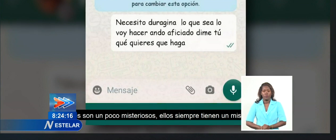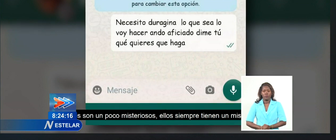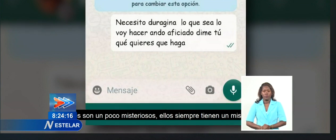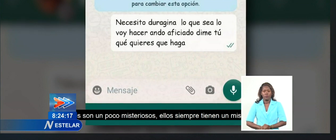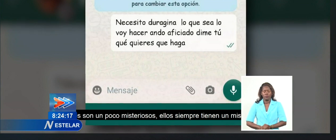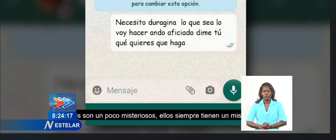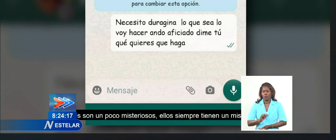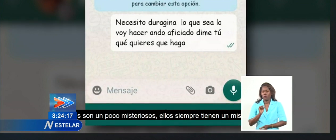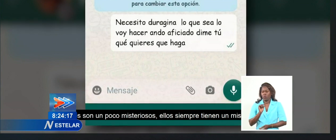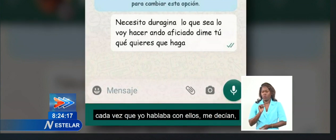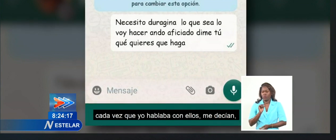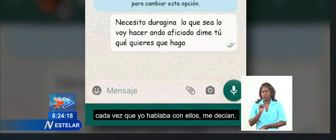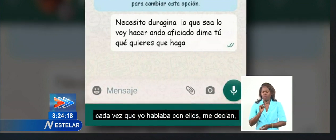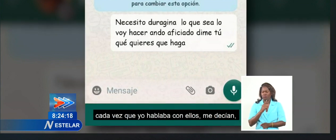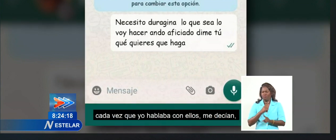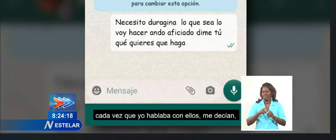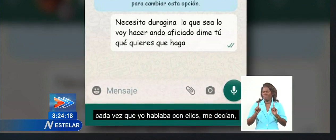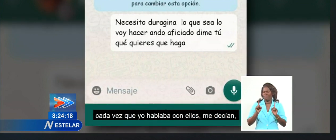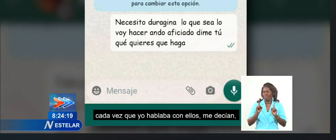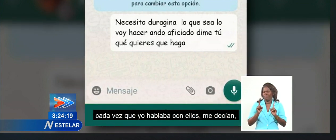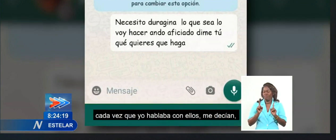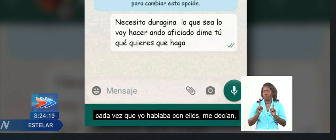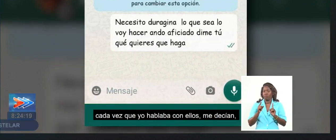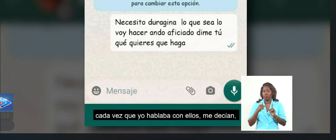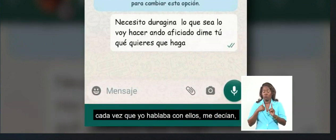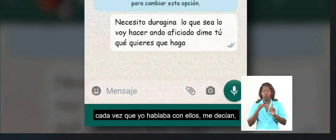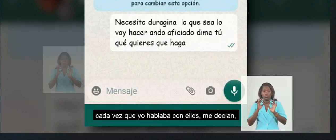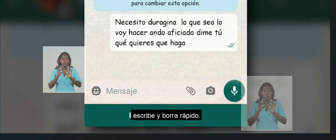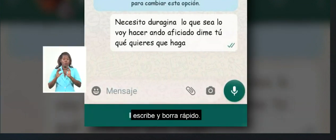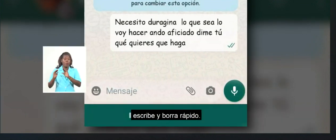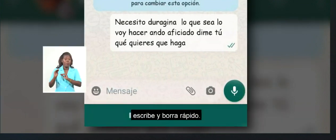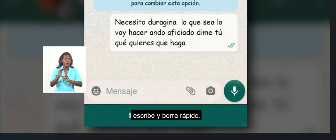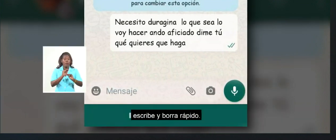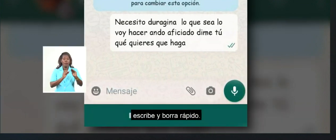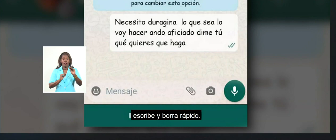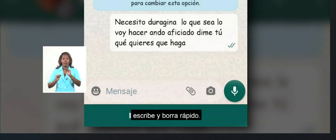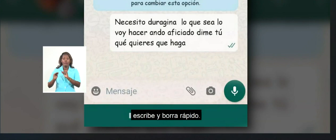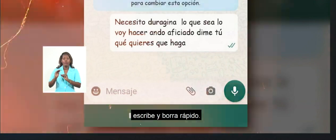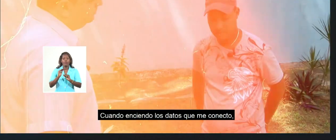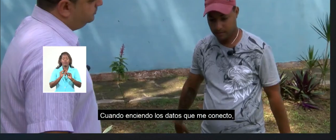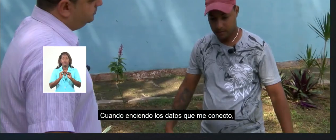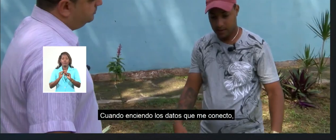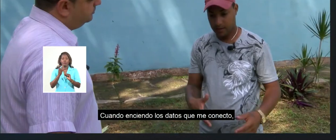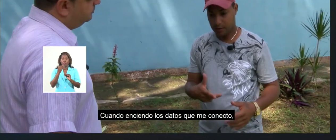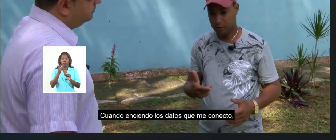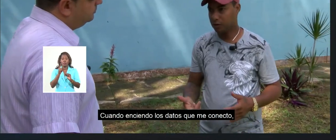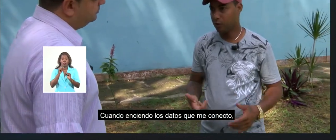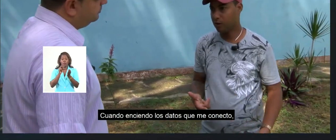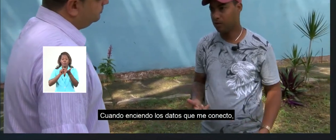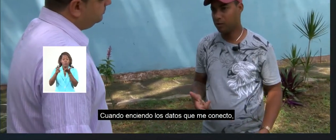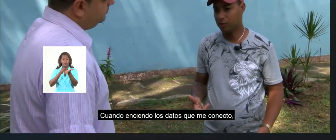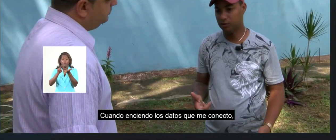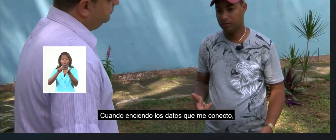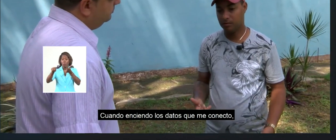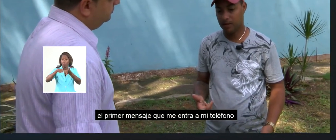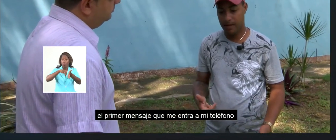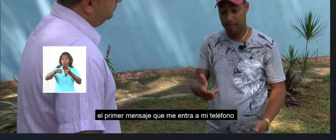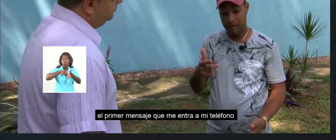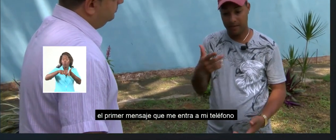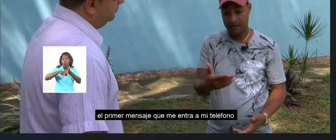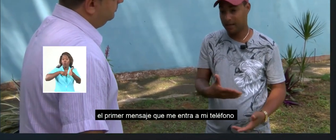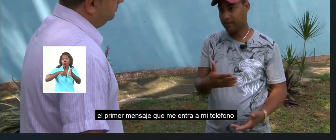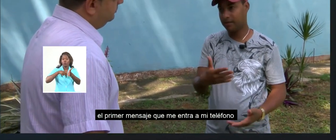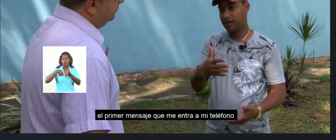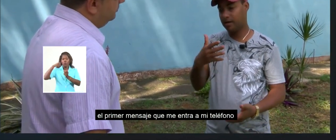siempre he un misterio. Y dejar de hablar con él, me decían, escribí gorra rápido. Haciendo los datos que me ponen esto.